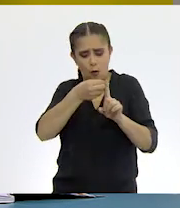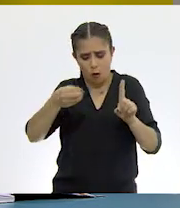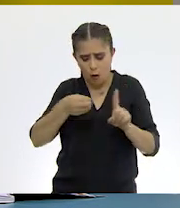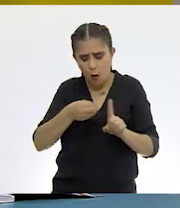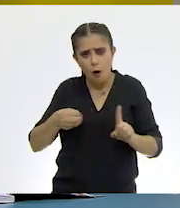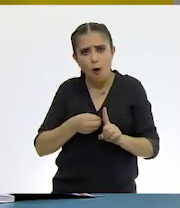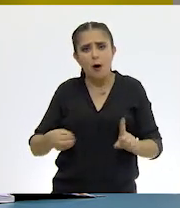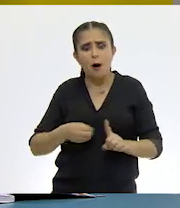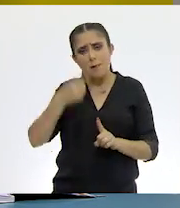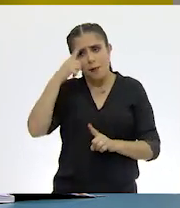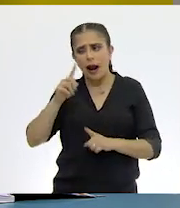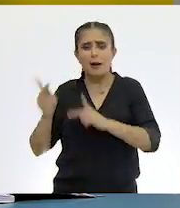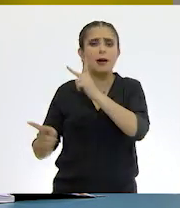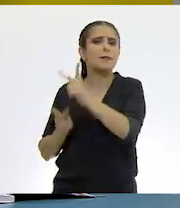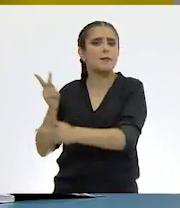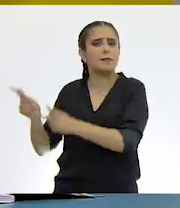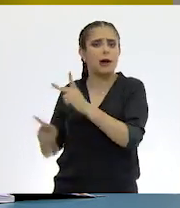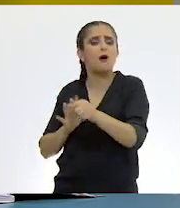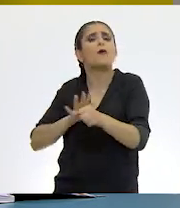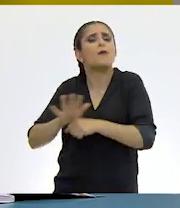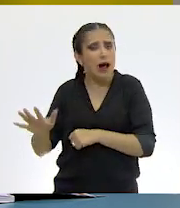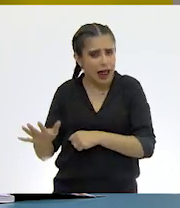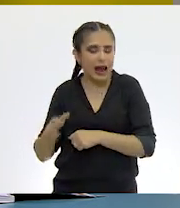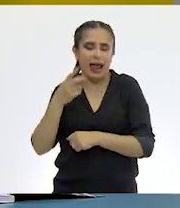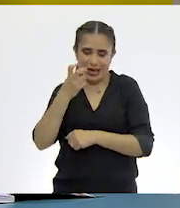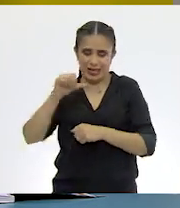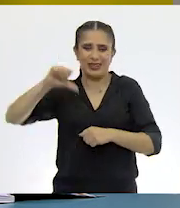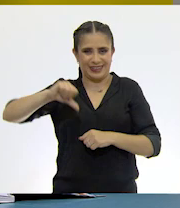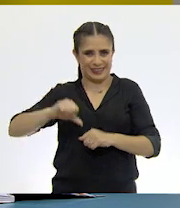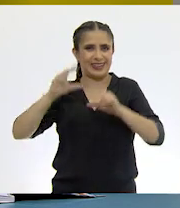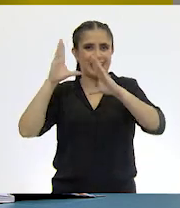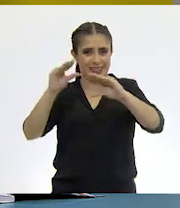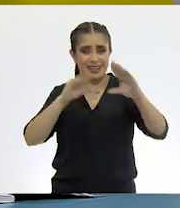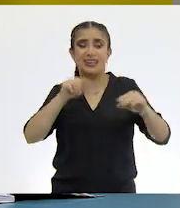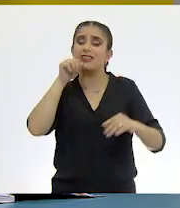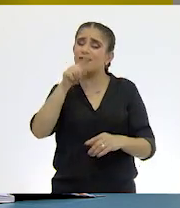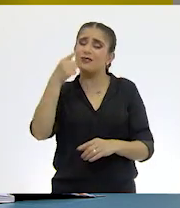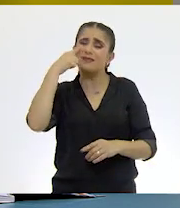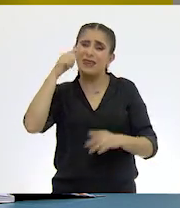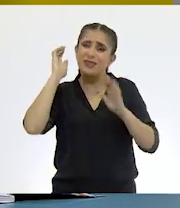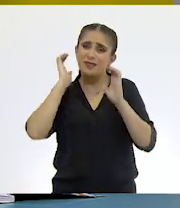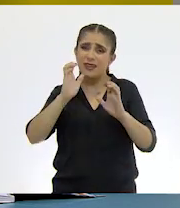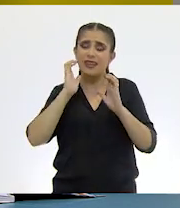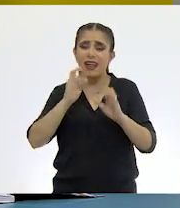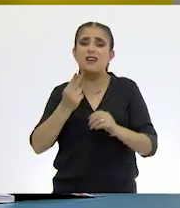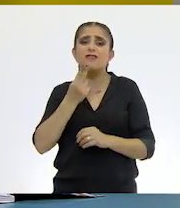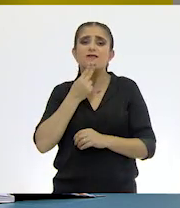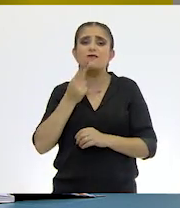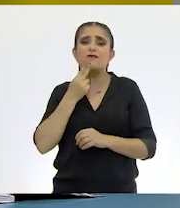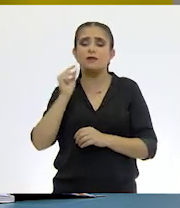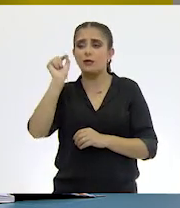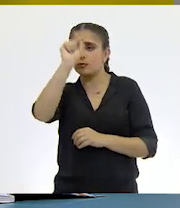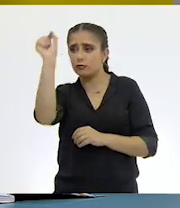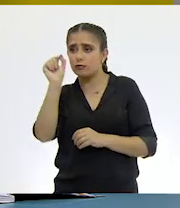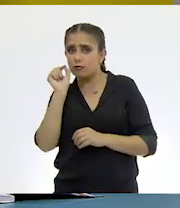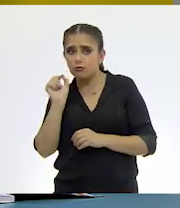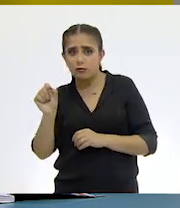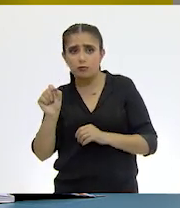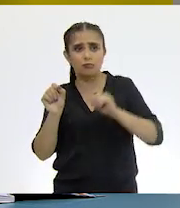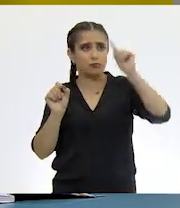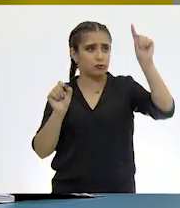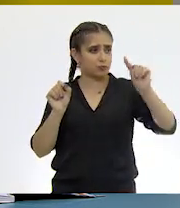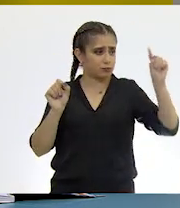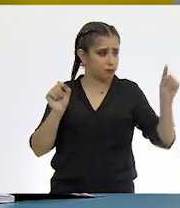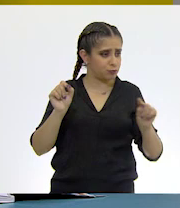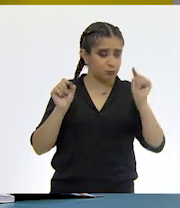preguntas, y también te pedimos que tengas mucho cuidado en el uso de los signos para plantear tus preguntas, que no se te